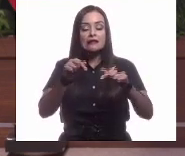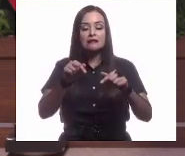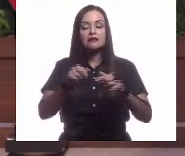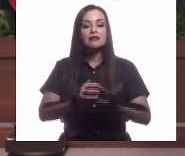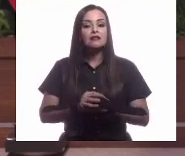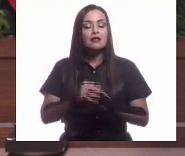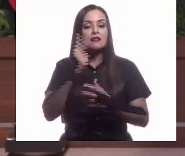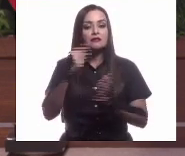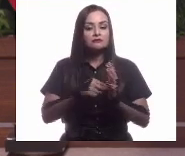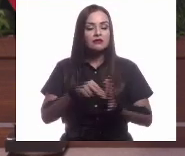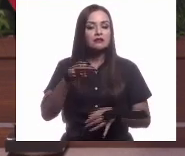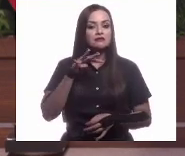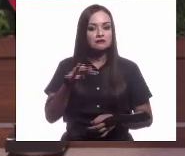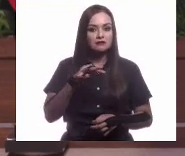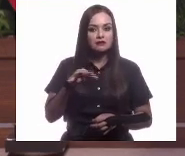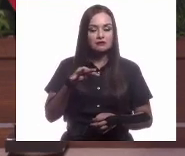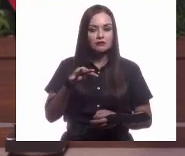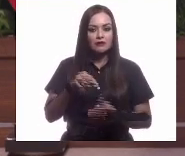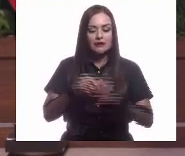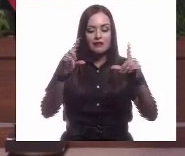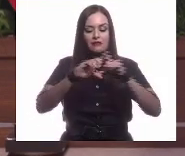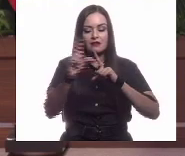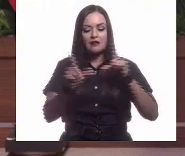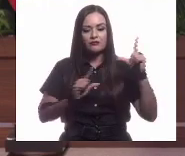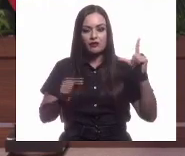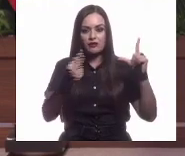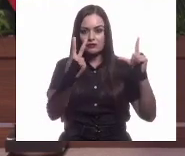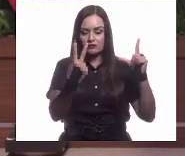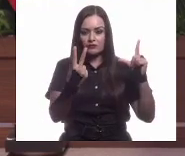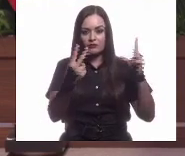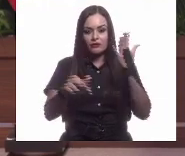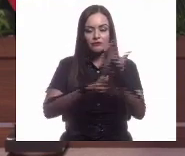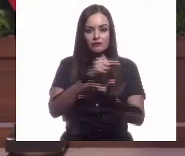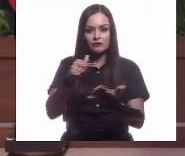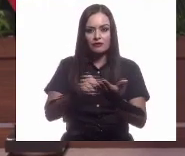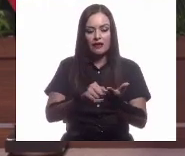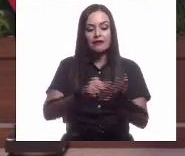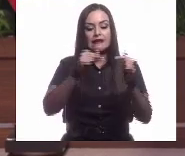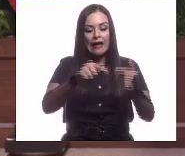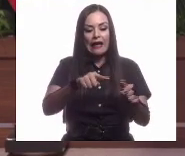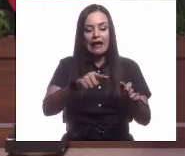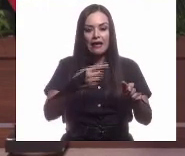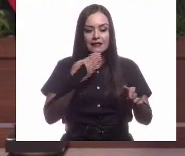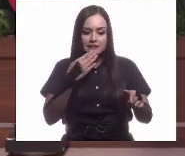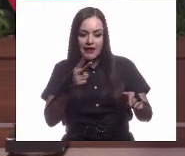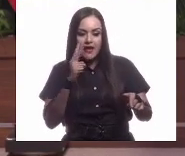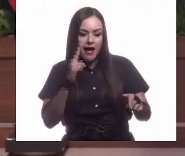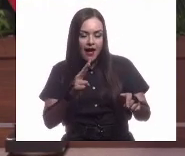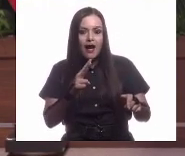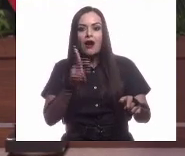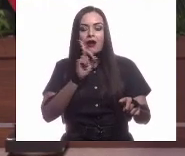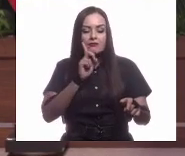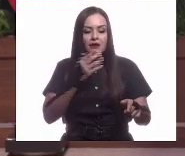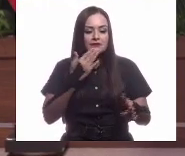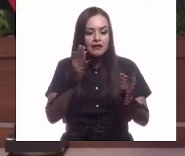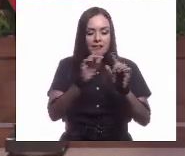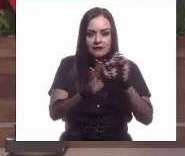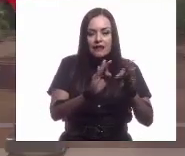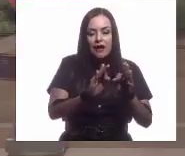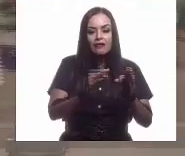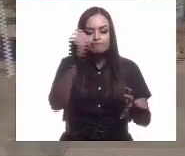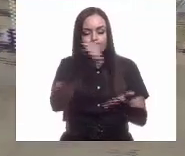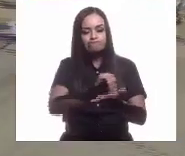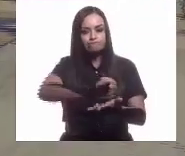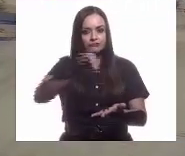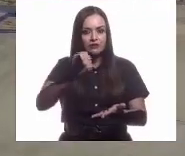año uno de los dos centros a nivel nacional en obtener la certificación. Avanzamos en la formación y